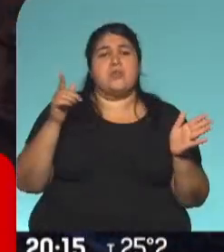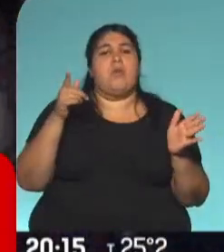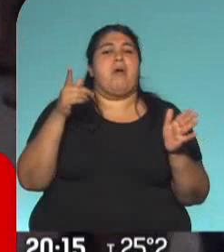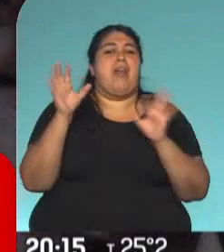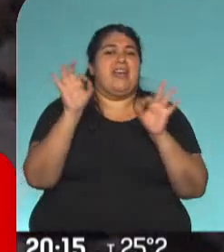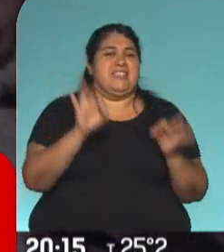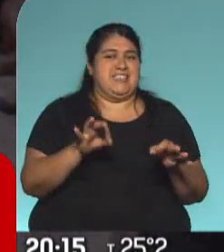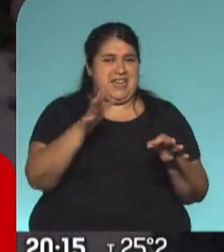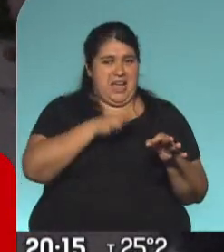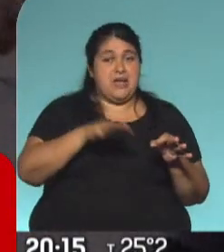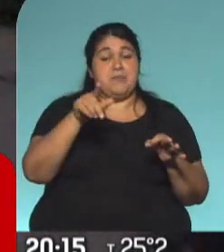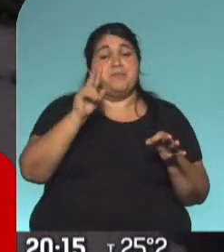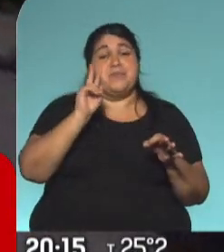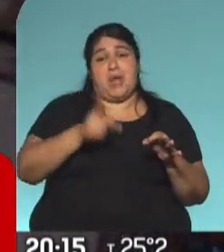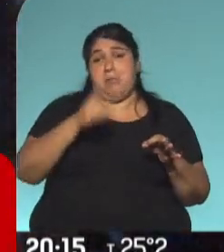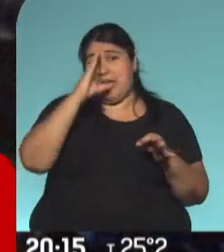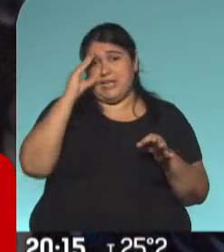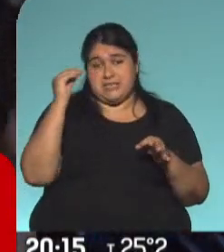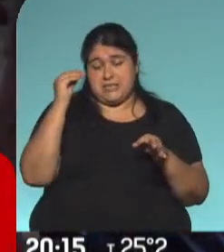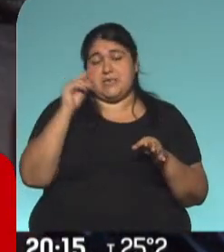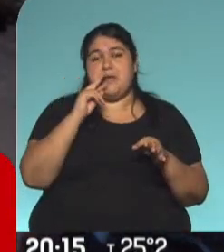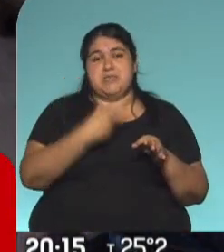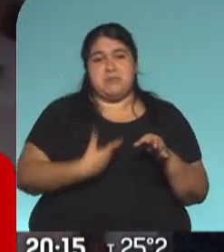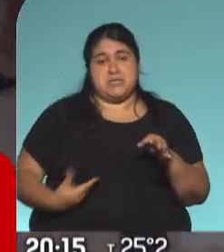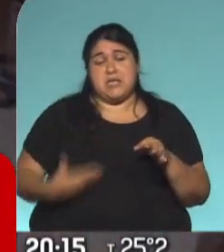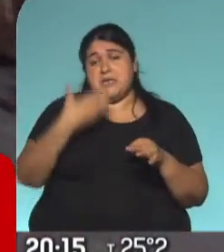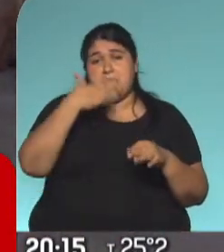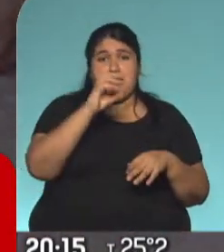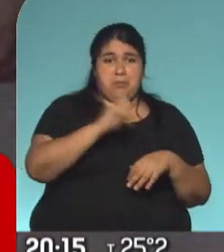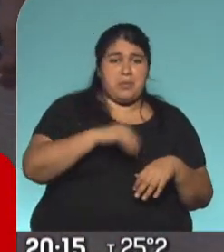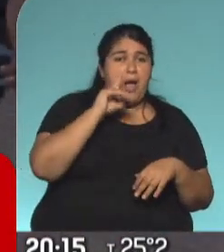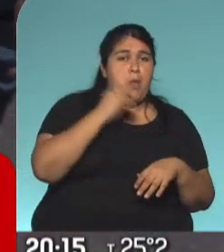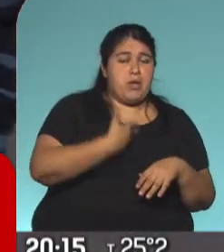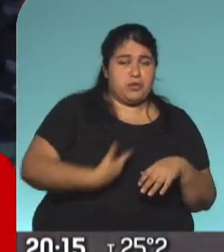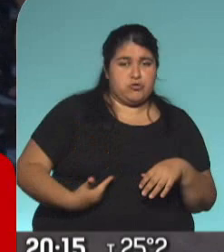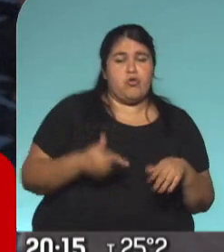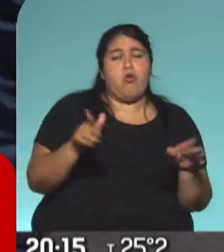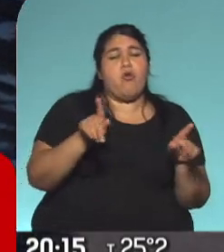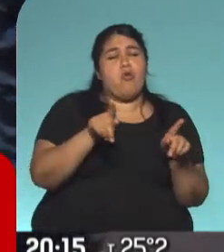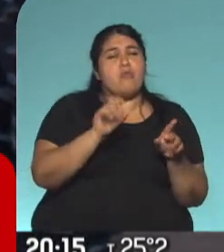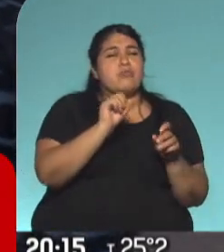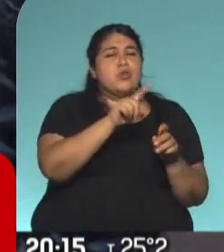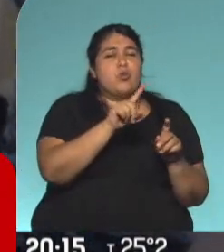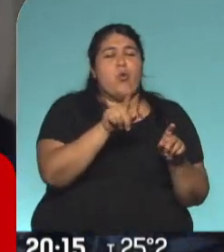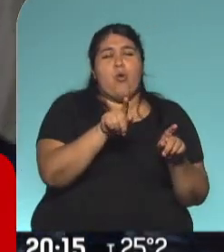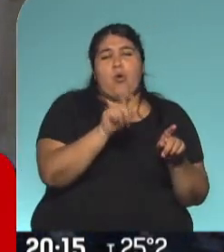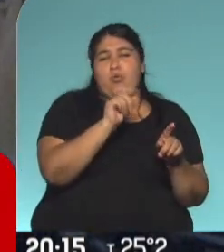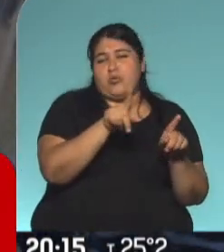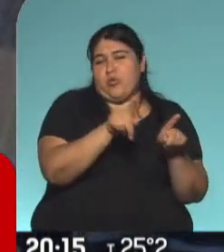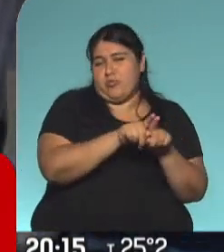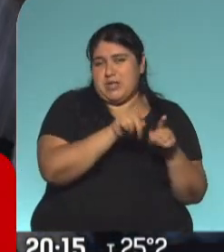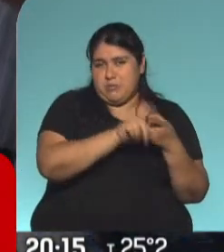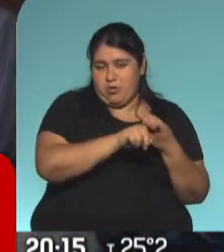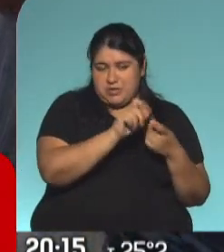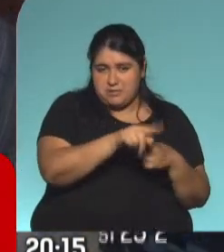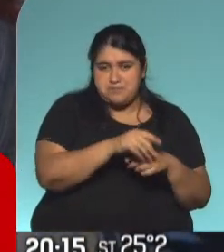restos de Carlos Menem, allí estaba Cristina Fernández de Kirchner, luego llegó Alberto Fernández junto a su mujer, Fabiola